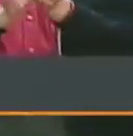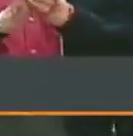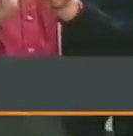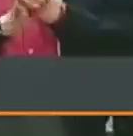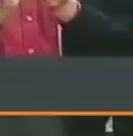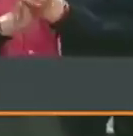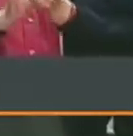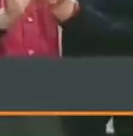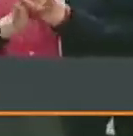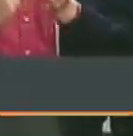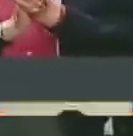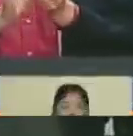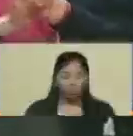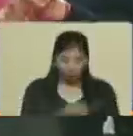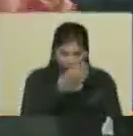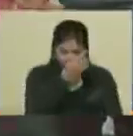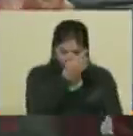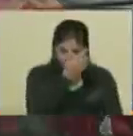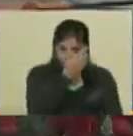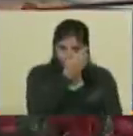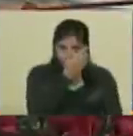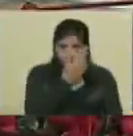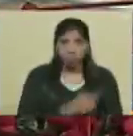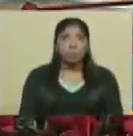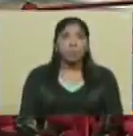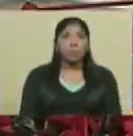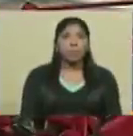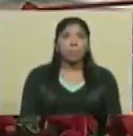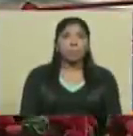libre, soberana, independiente.